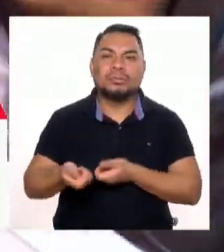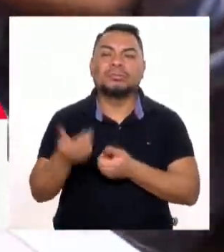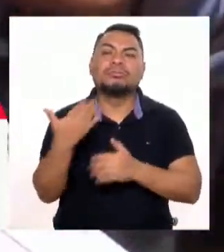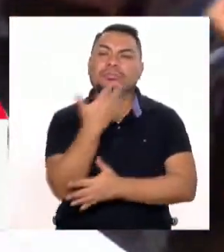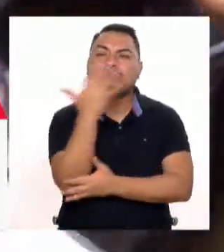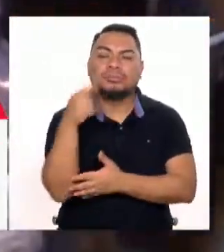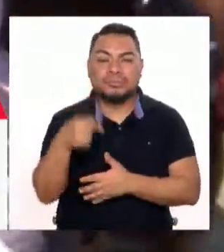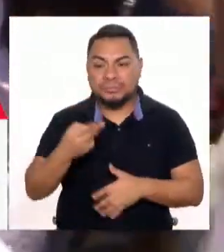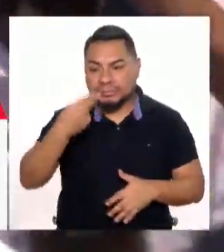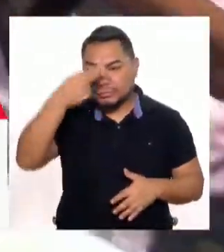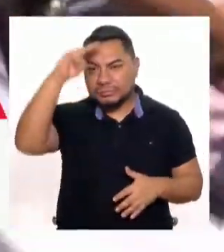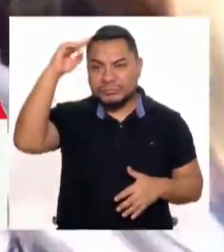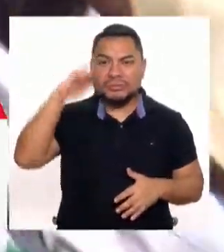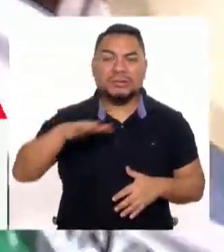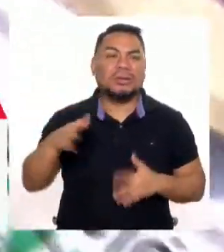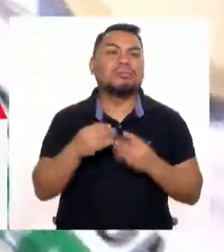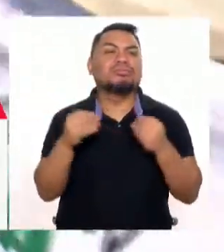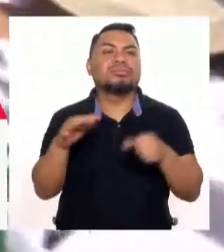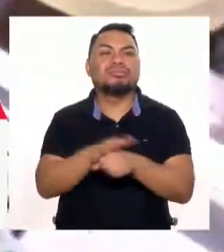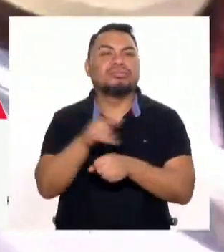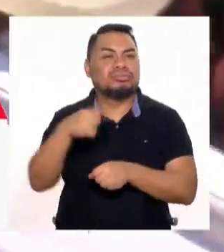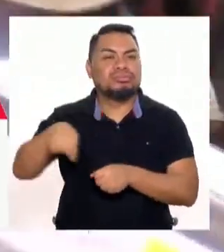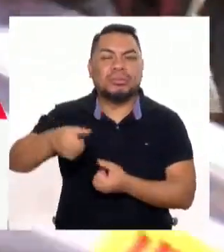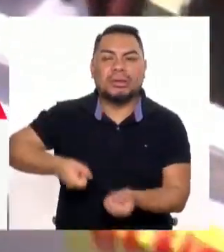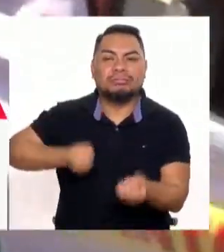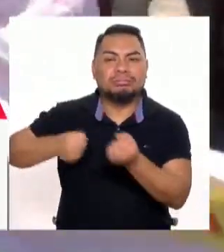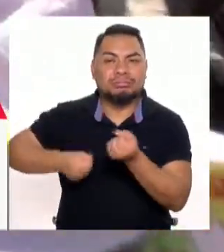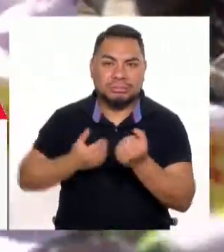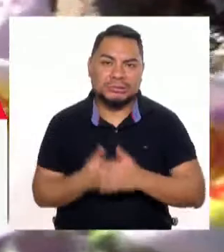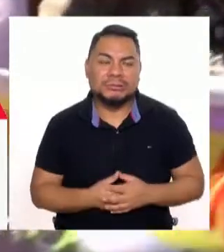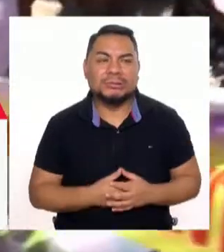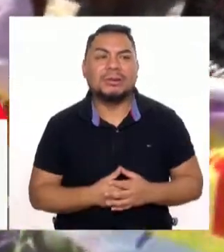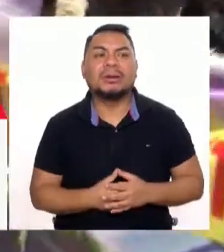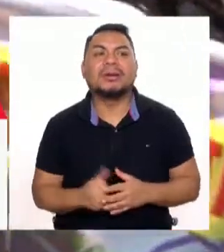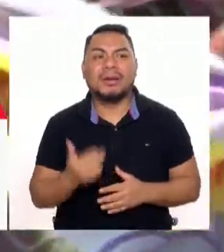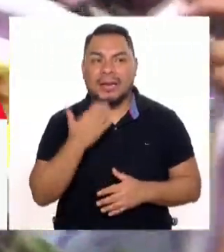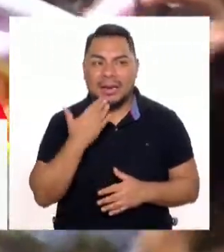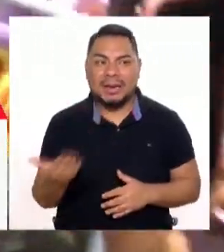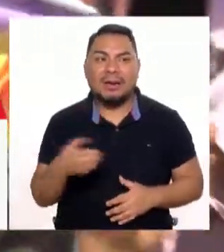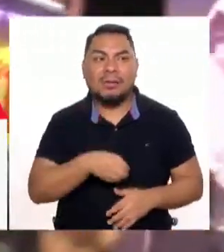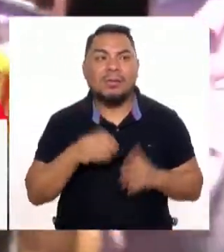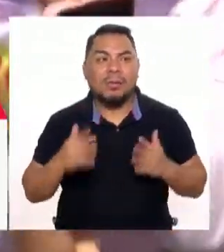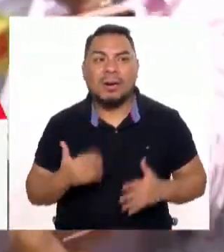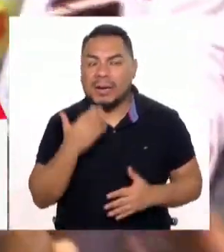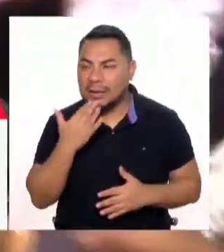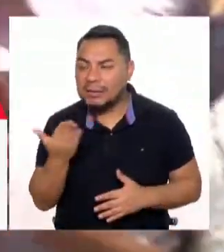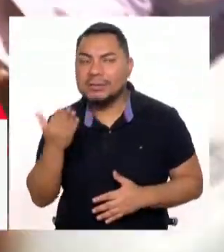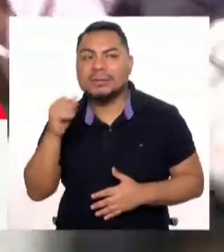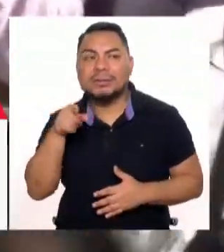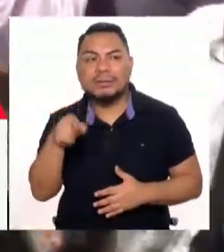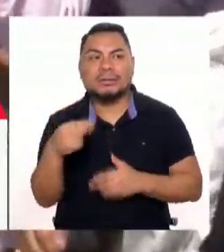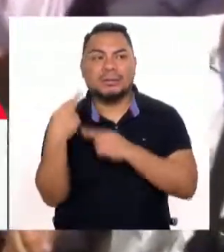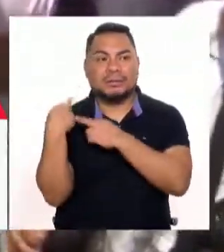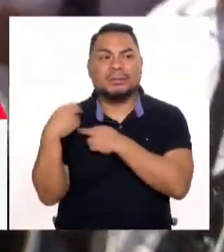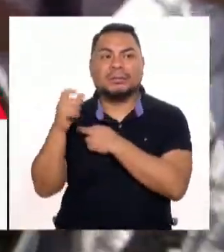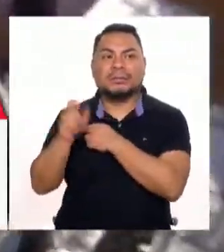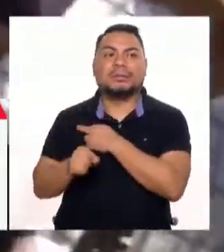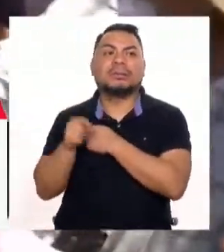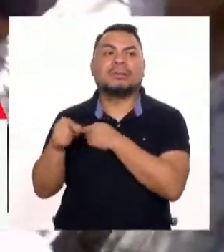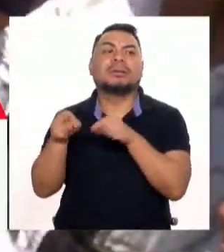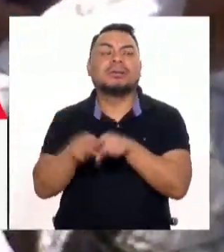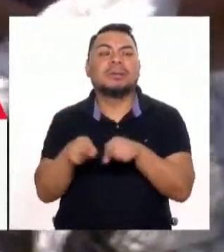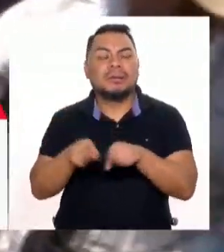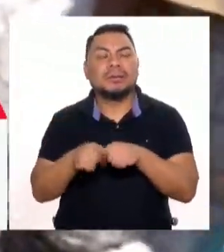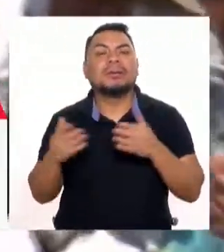Bueno pues netamente agricultor Muchas gracias escuchamos la palabra de la congresista Elizabeth Medina quien es representante en